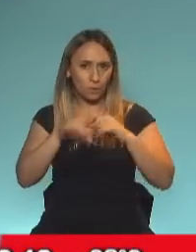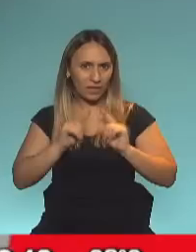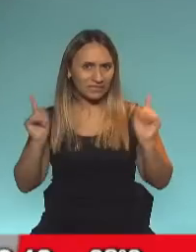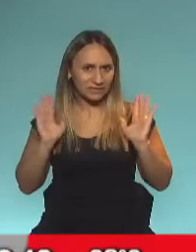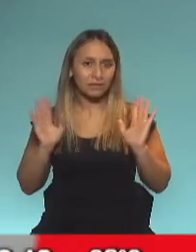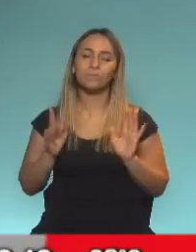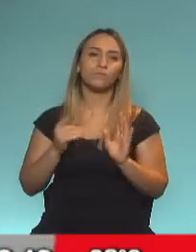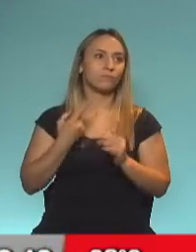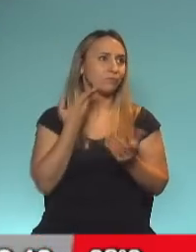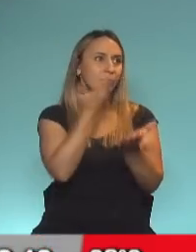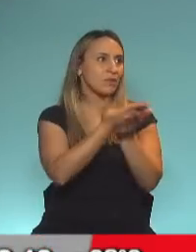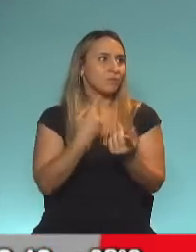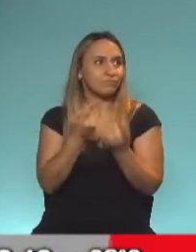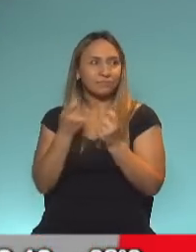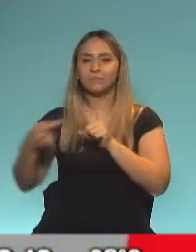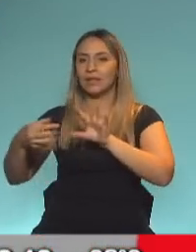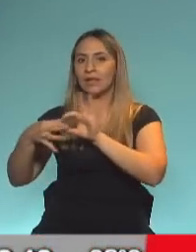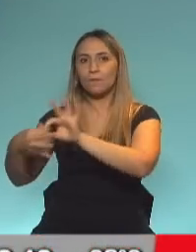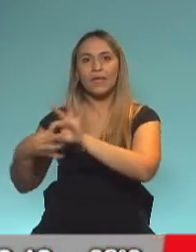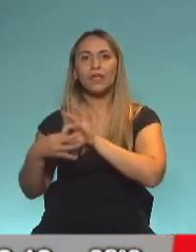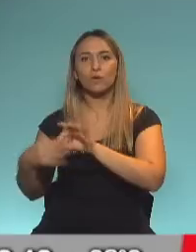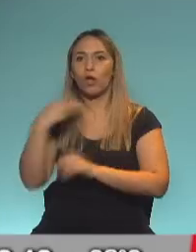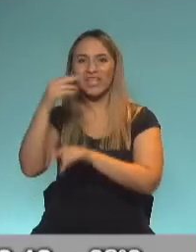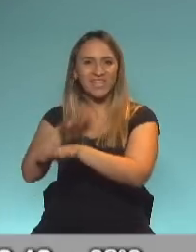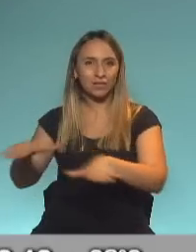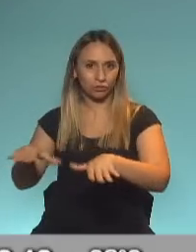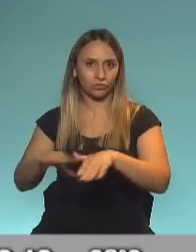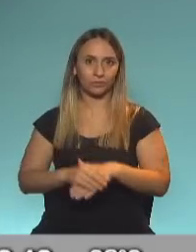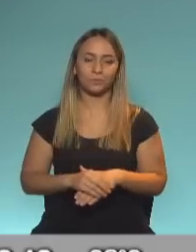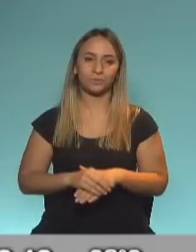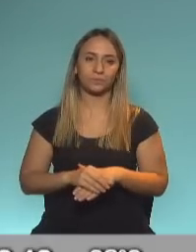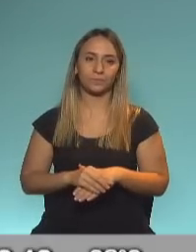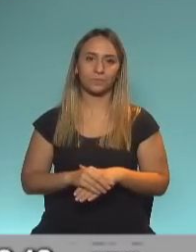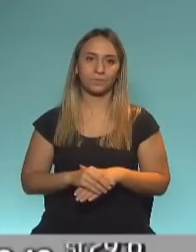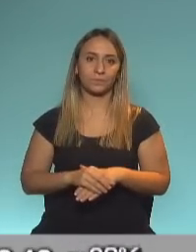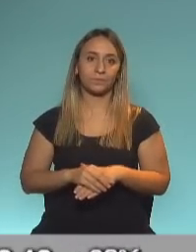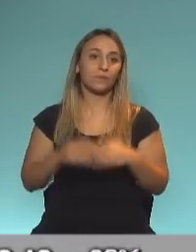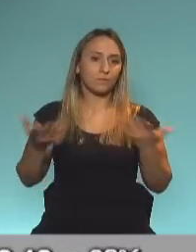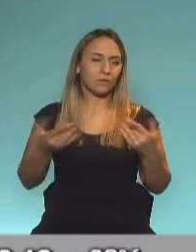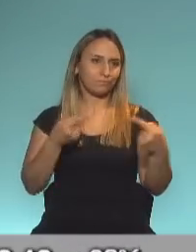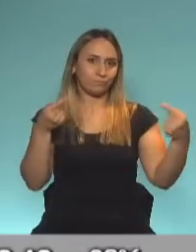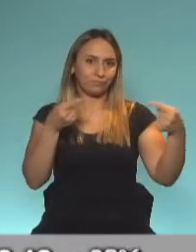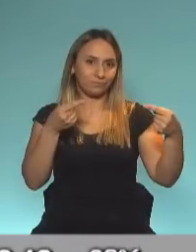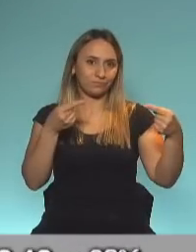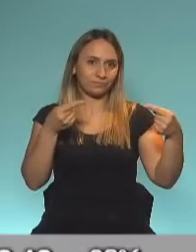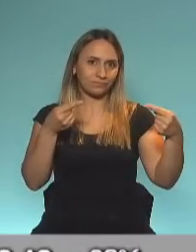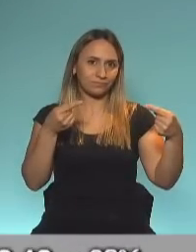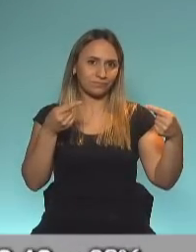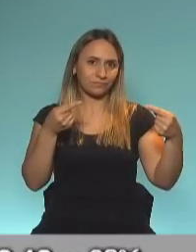contención afectiva que pedía tener con sus hijos, ¿verdad? Claro, en ese punto choca con